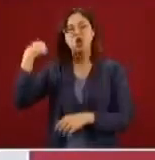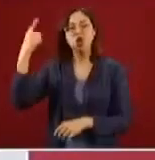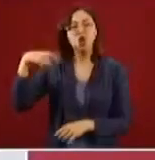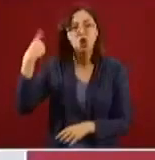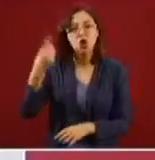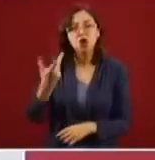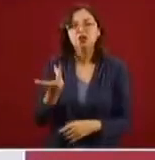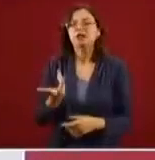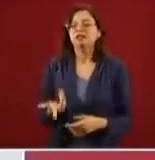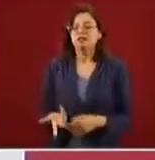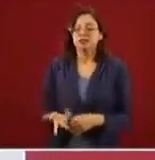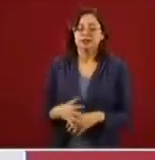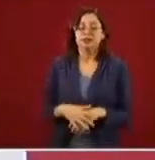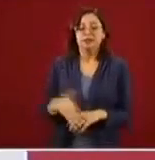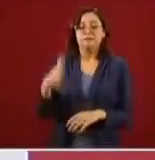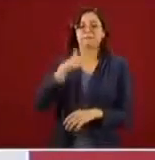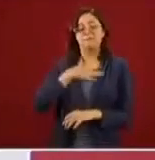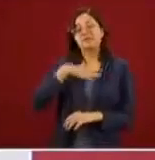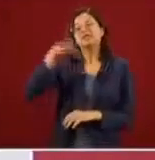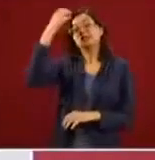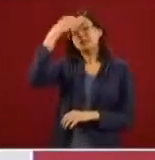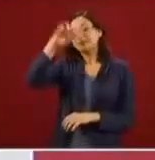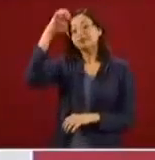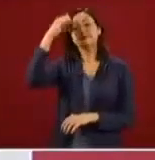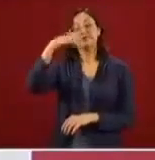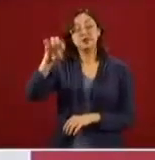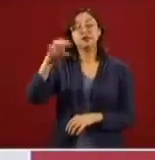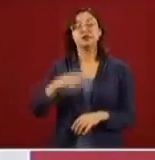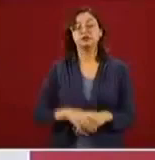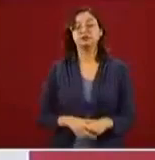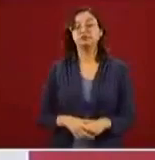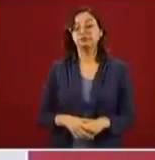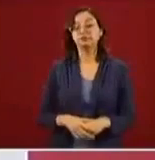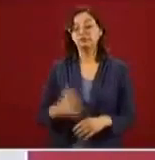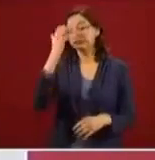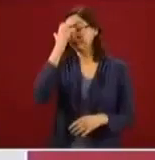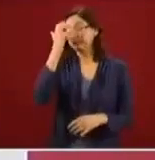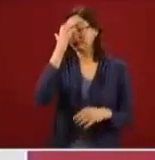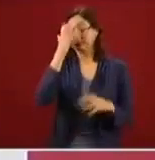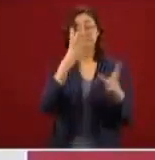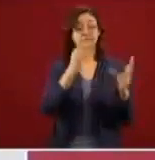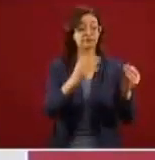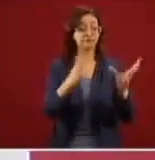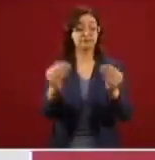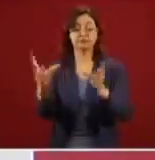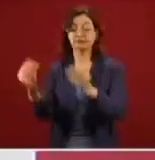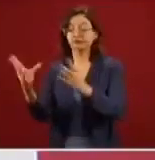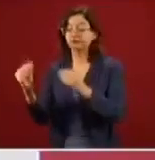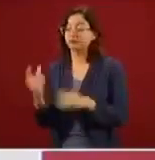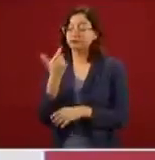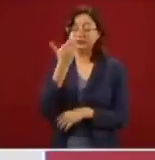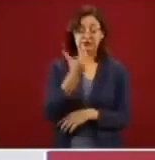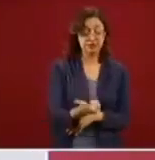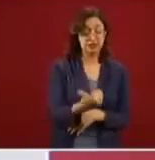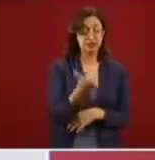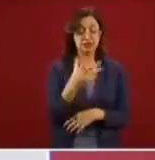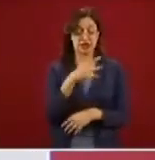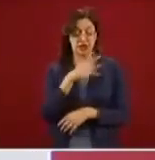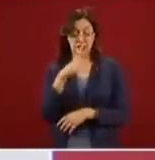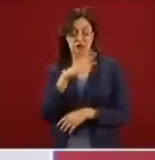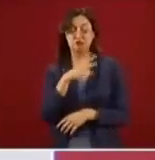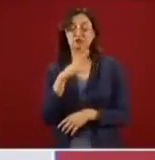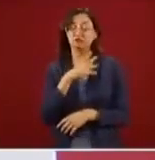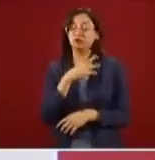ya en mi experiencia, conozco de muchos, ¿sí?, que se han echado a perder por completo,